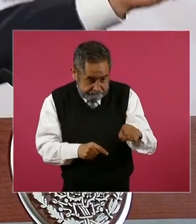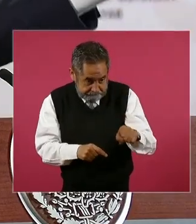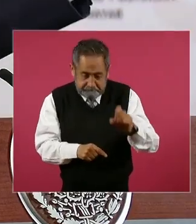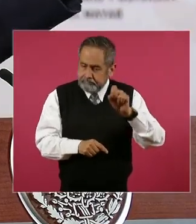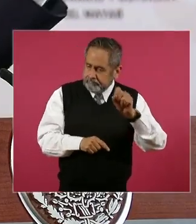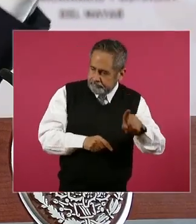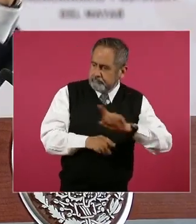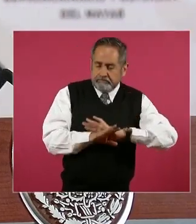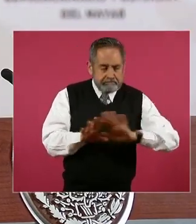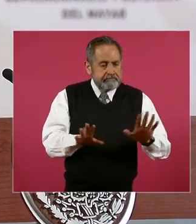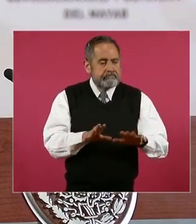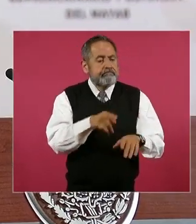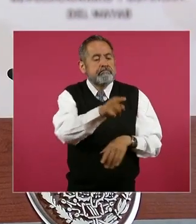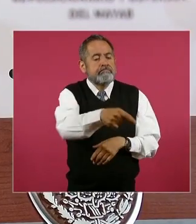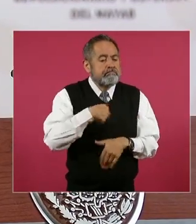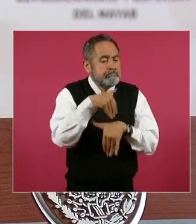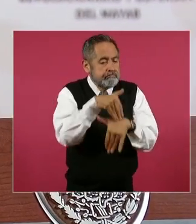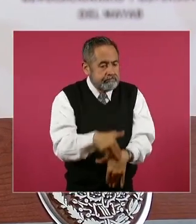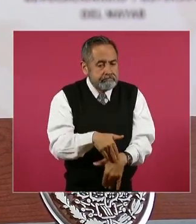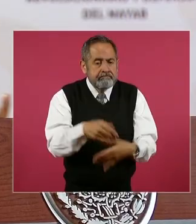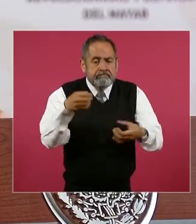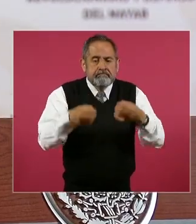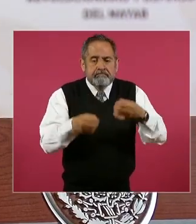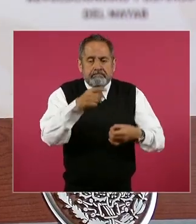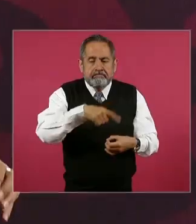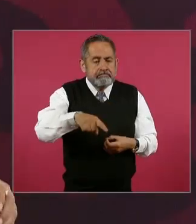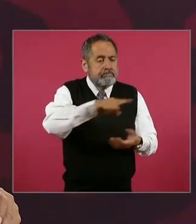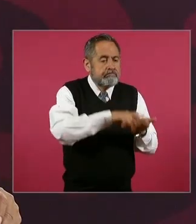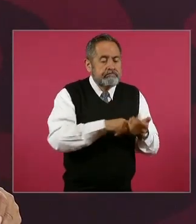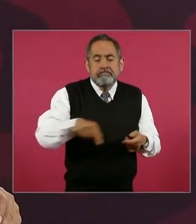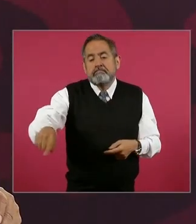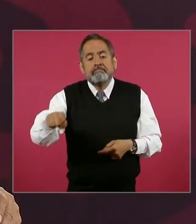para coptar al